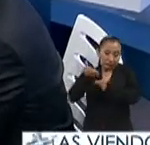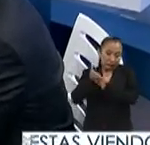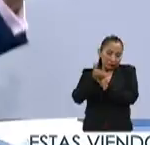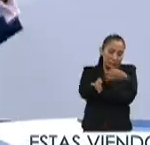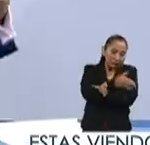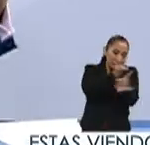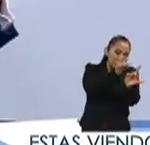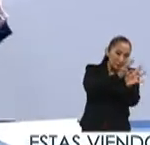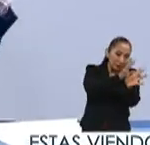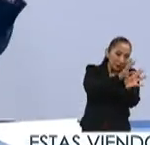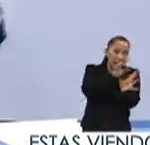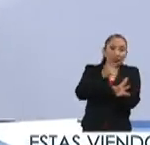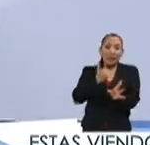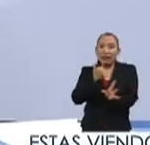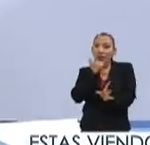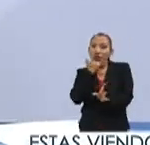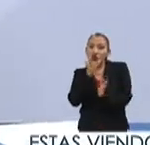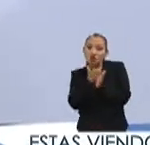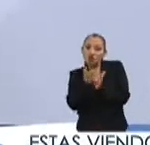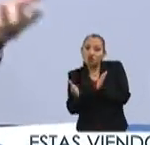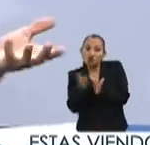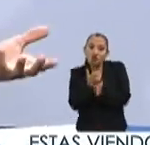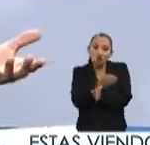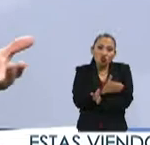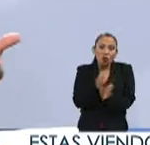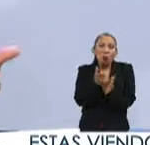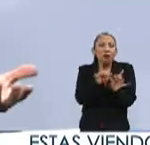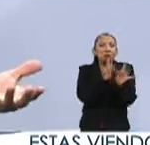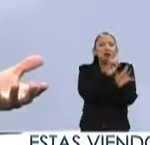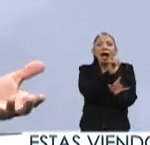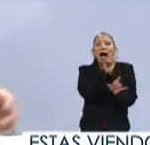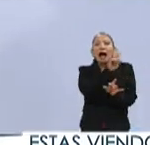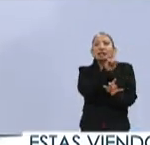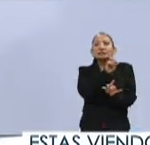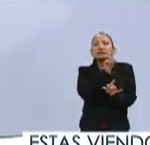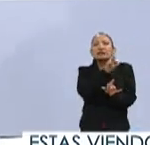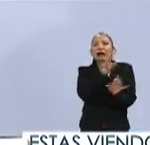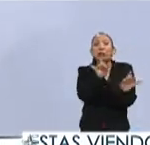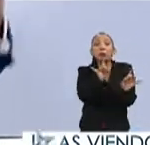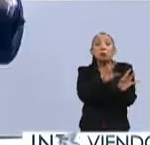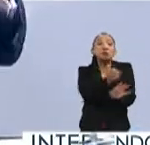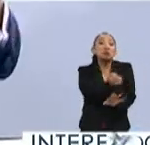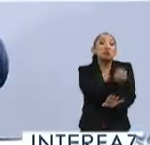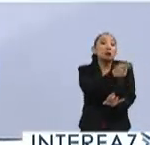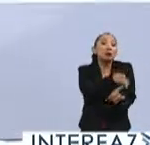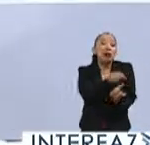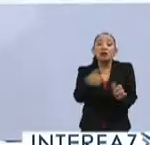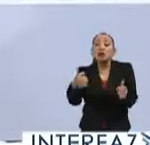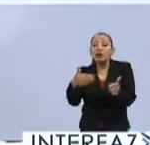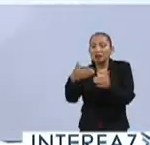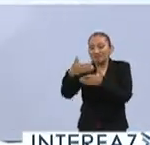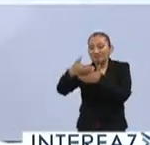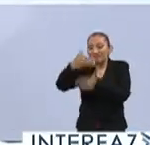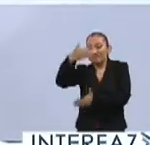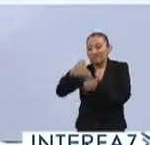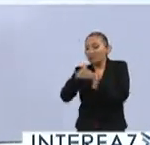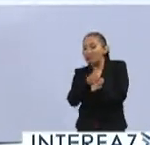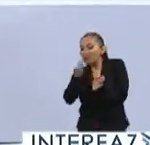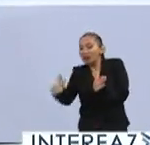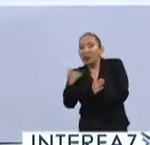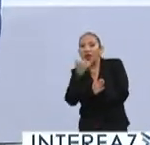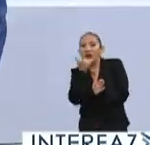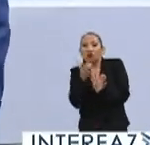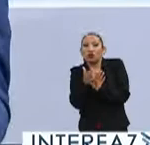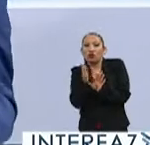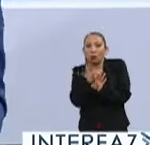el azar y el error, ¿cómo entender el azar o cómo usted lo explica esto del azar y la frontera precisamente con el error, ¿no?